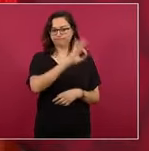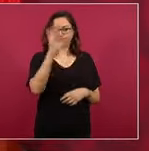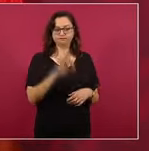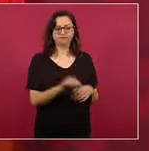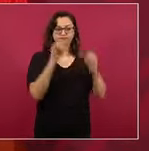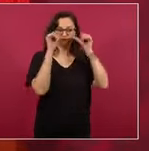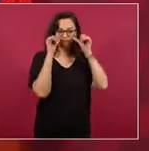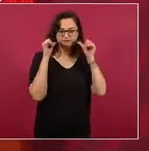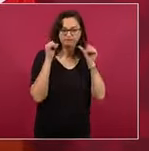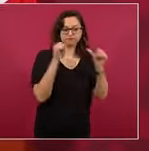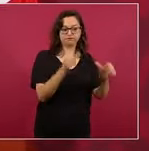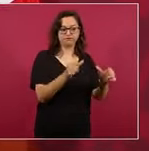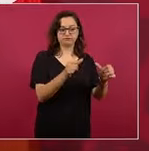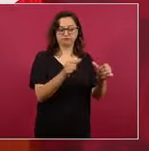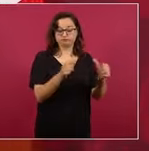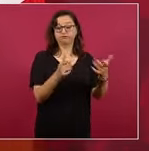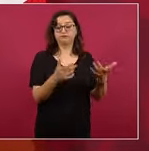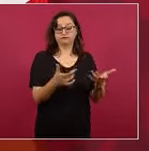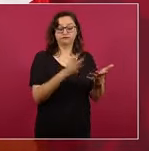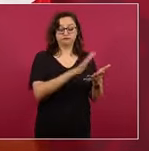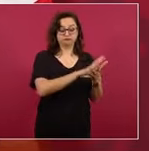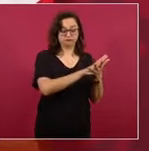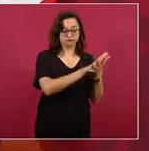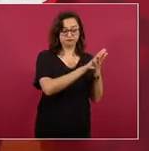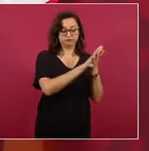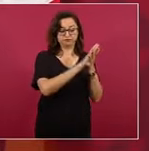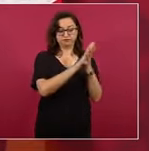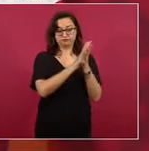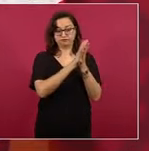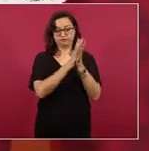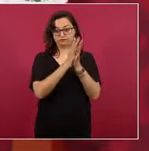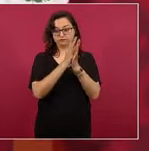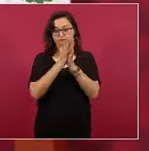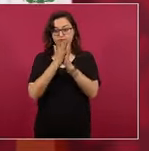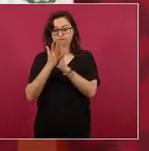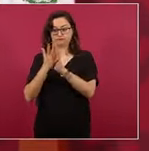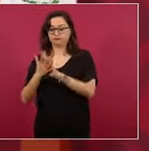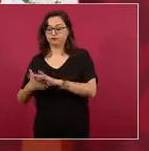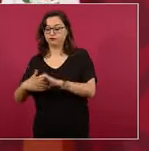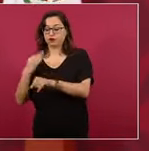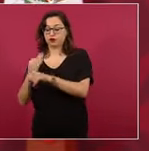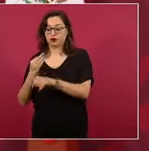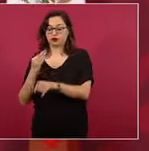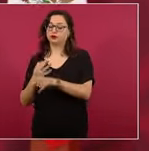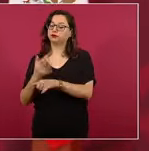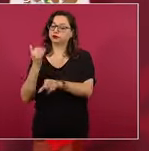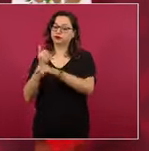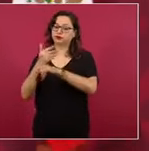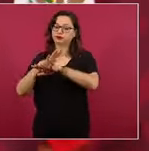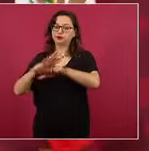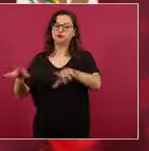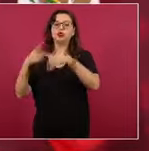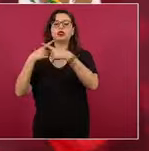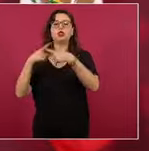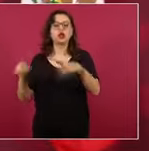a informar y darle todo el tiempo al plan para